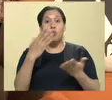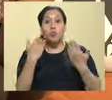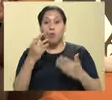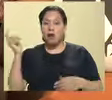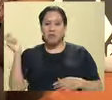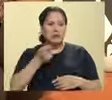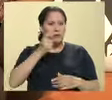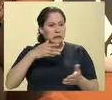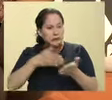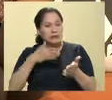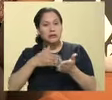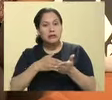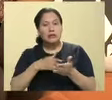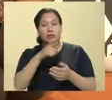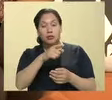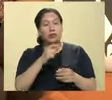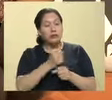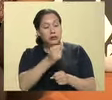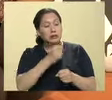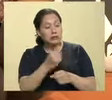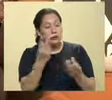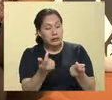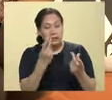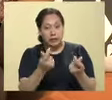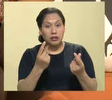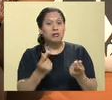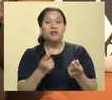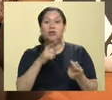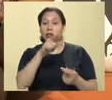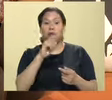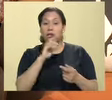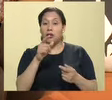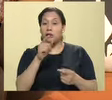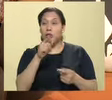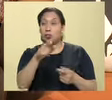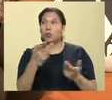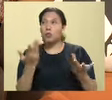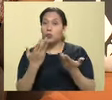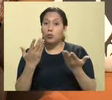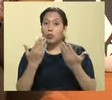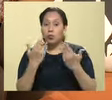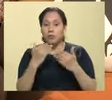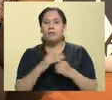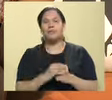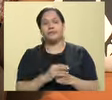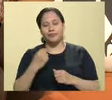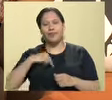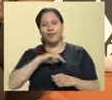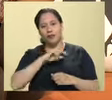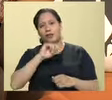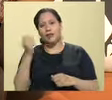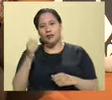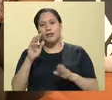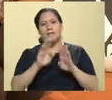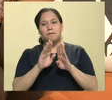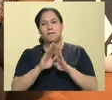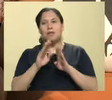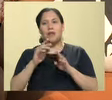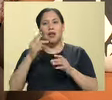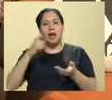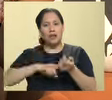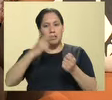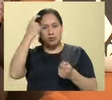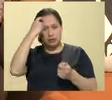que te esté atormentando para que te muevas en lo laboral y demás, pues tenemos los capataces psicológicos,